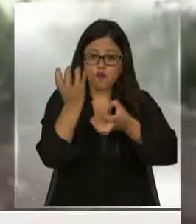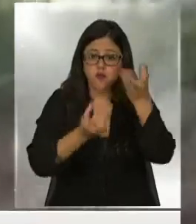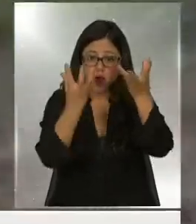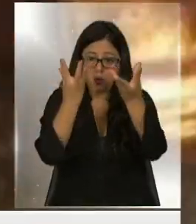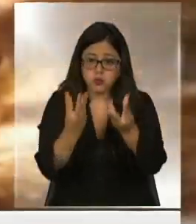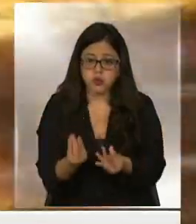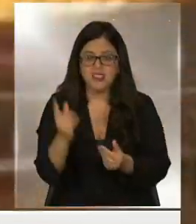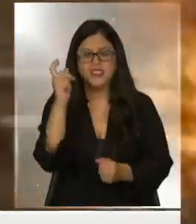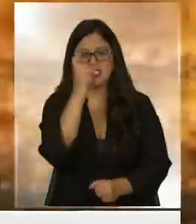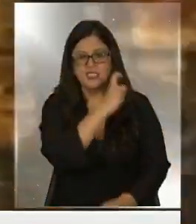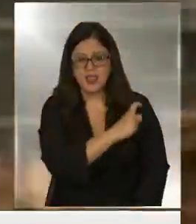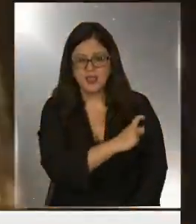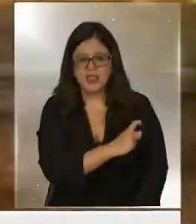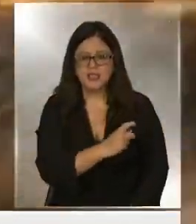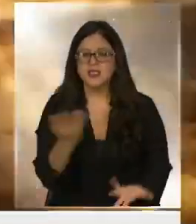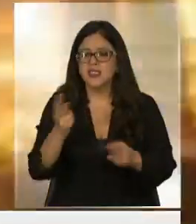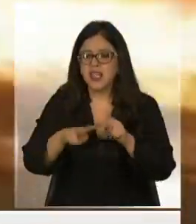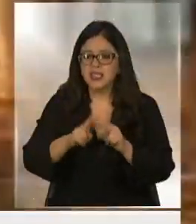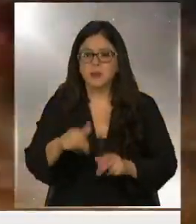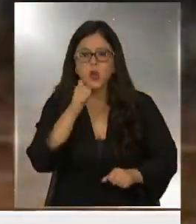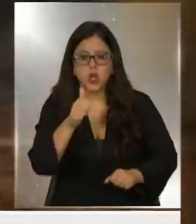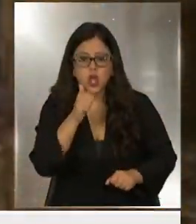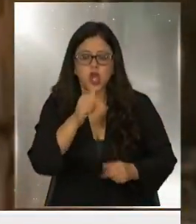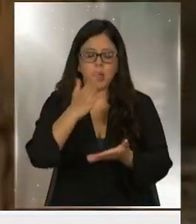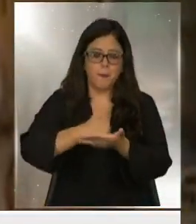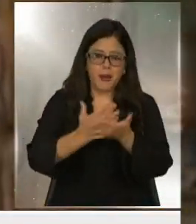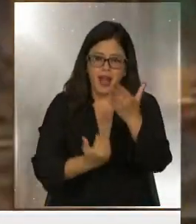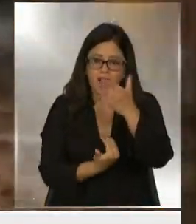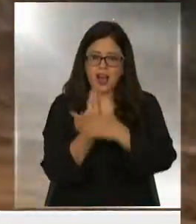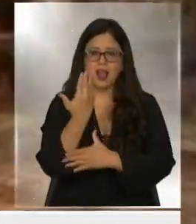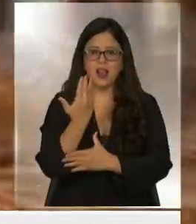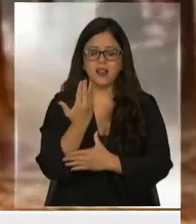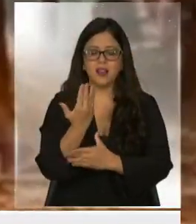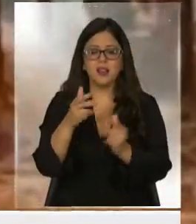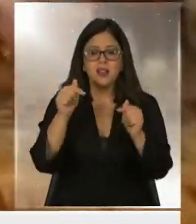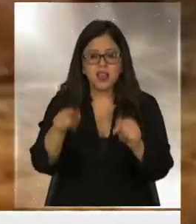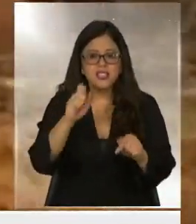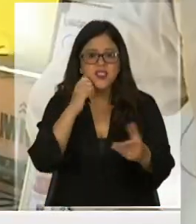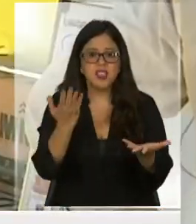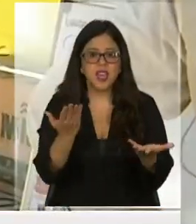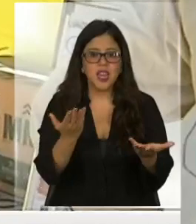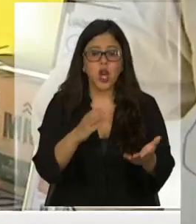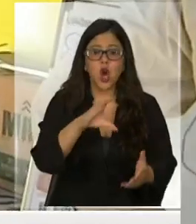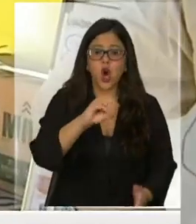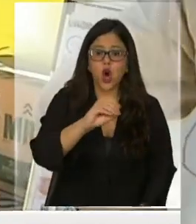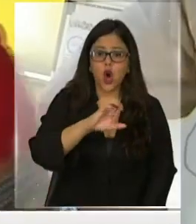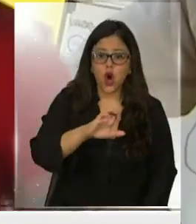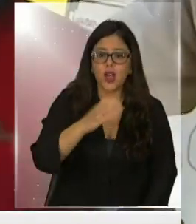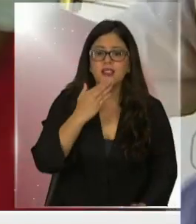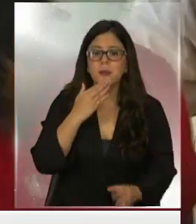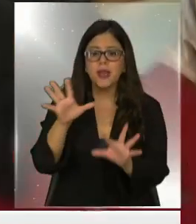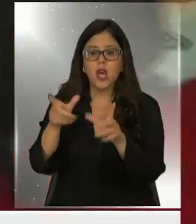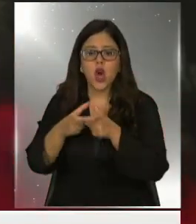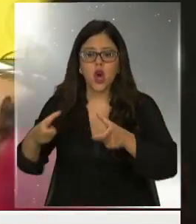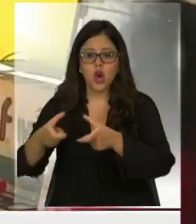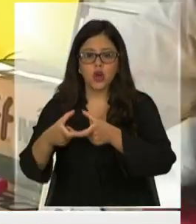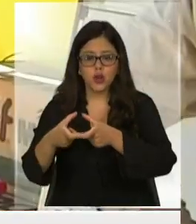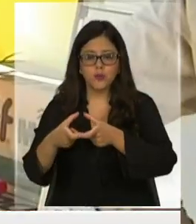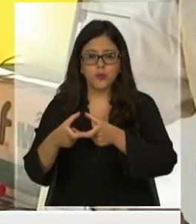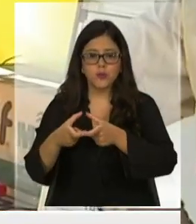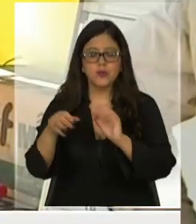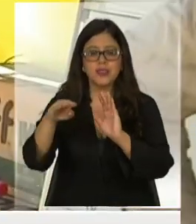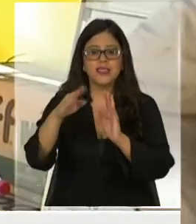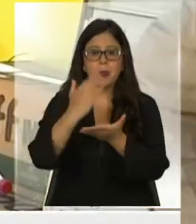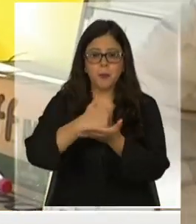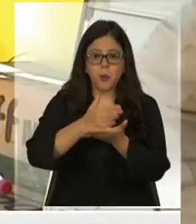¿Qué estamos haciendo? Todos los días se hace una planificación en la mañana, se junta el COE y el comité también de